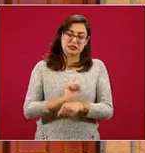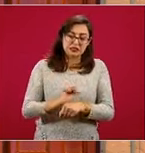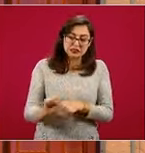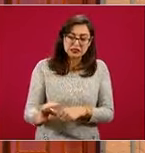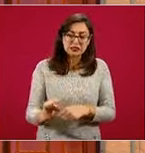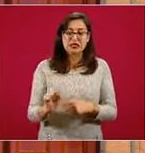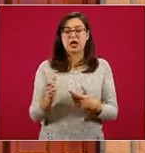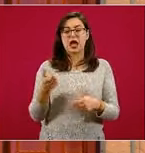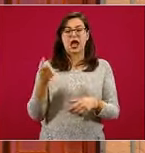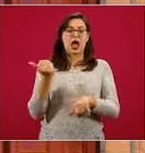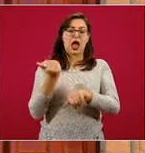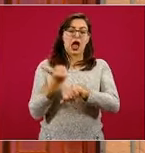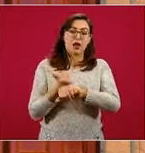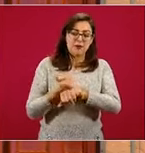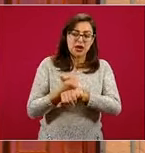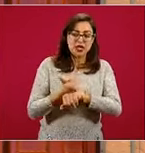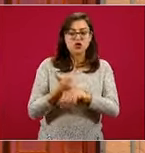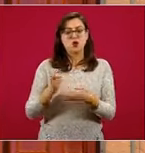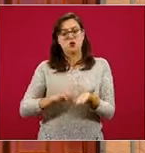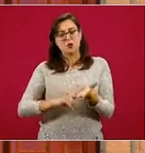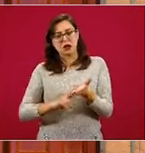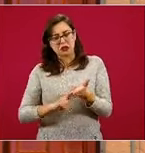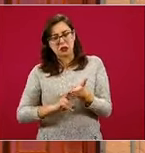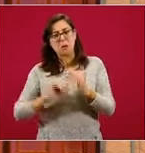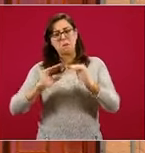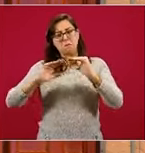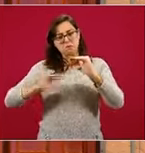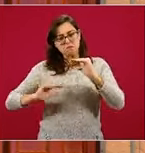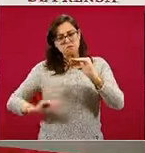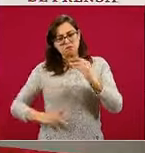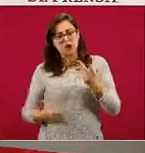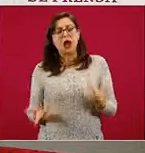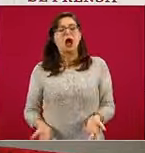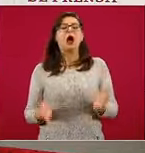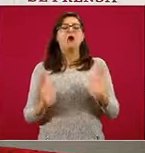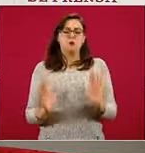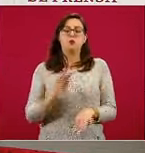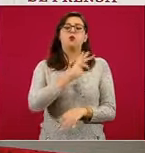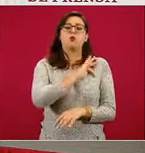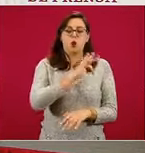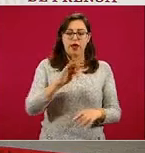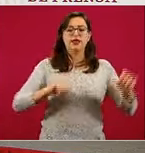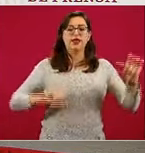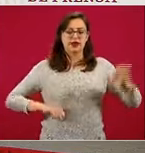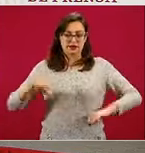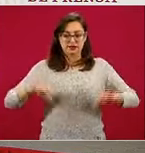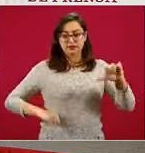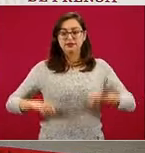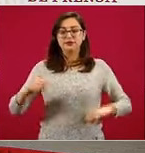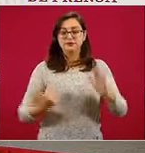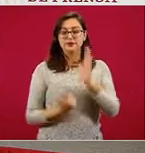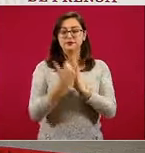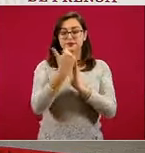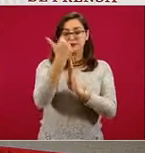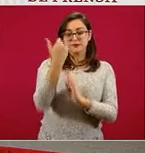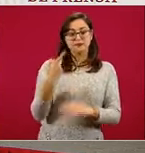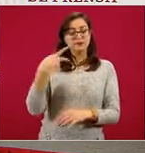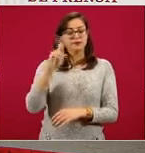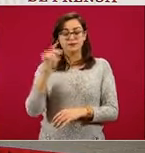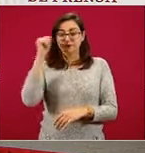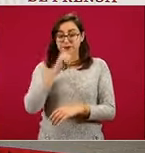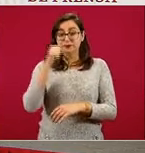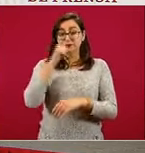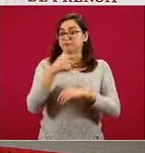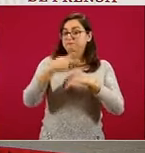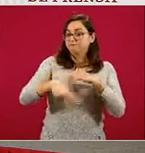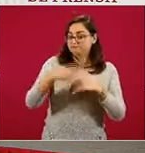el medio o el bajo en sí, los verdes, pues bueno, estas pueden incrementarse, pero dado que siempre hay un nivel de riesgo, hay que estar